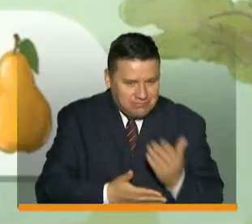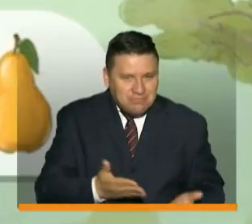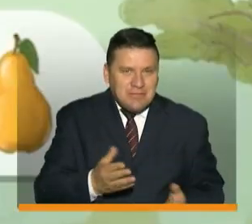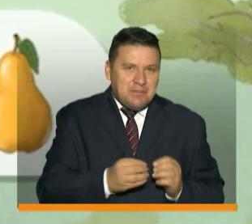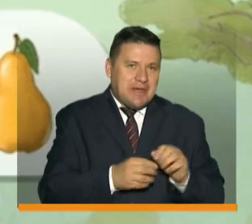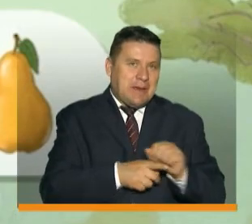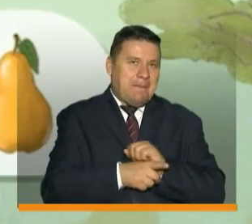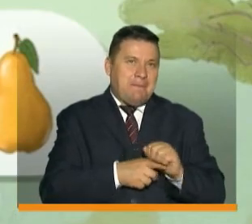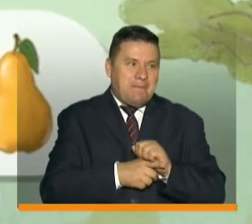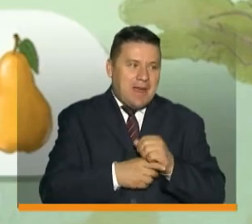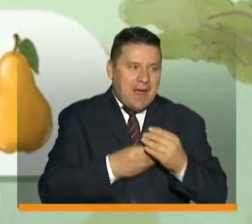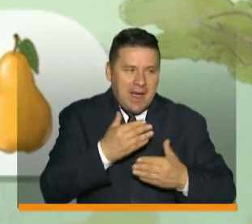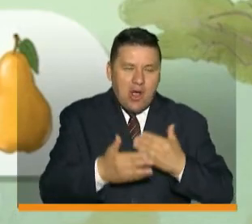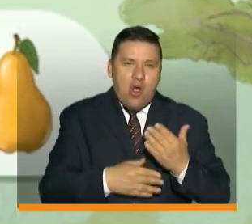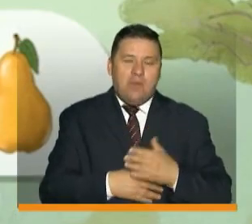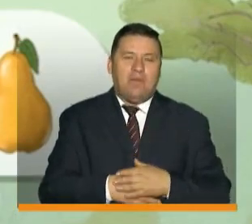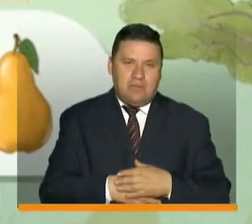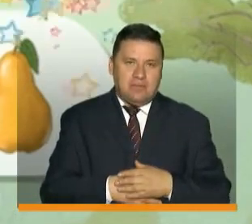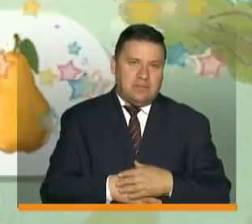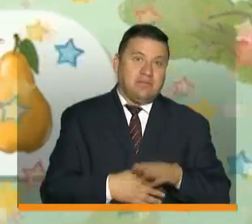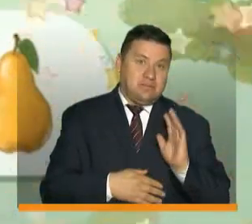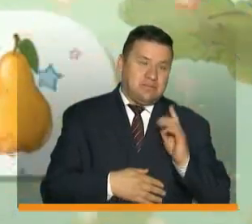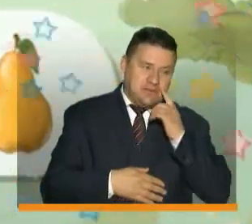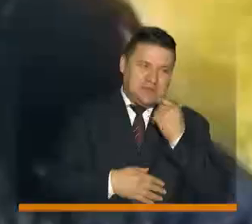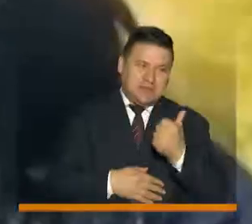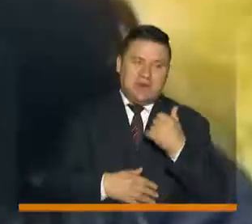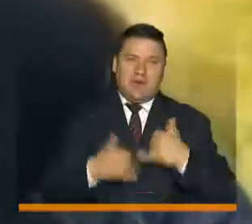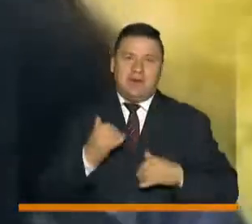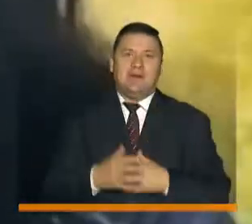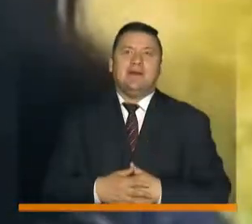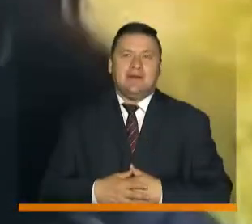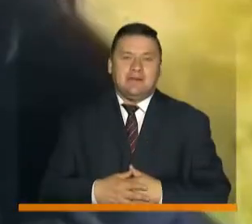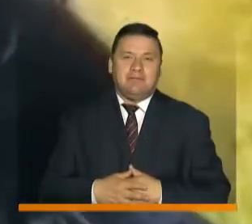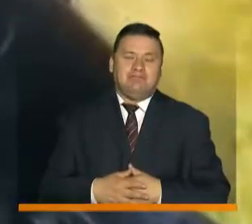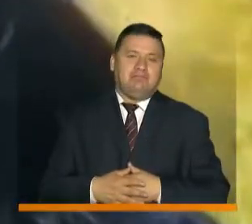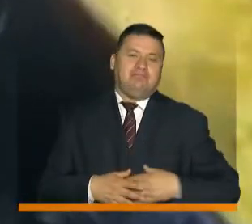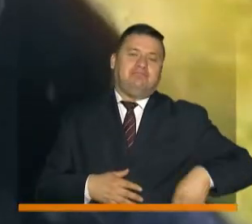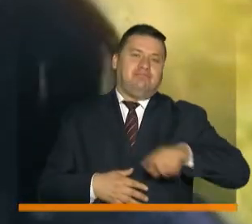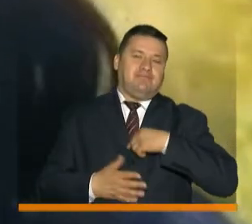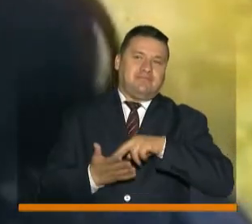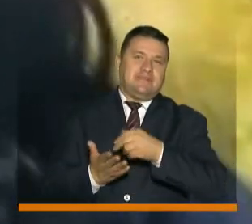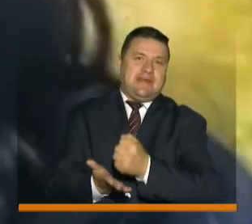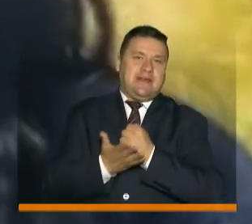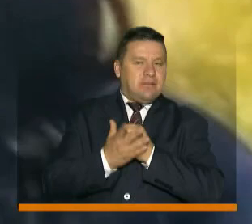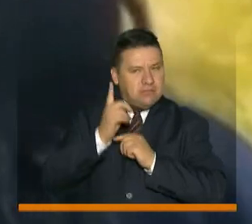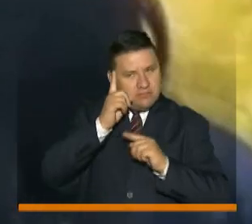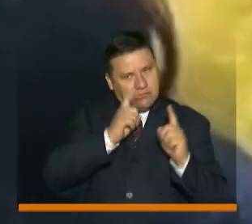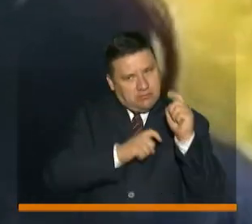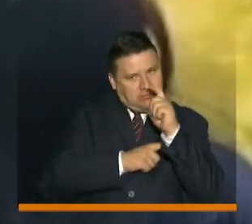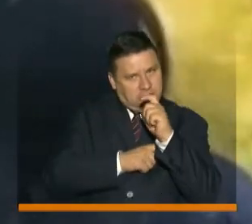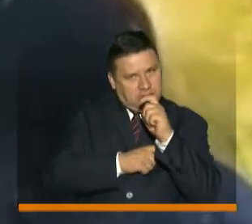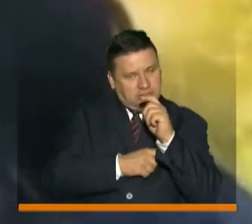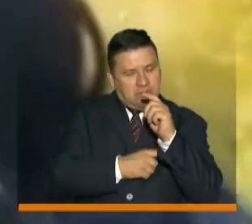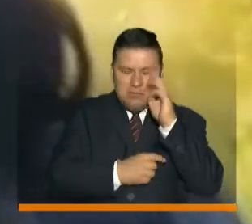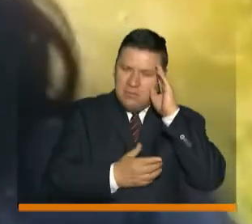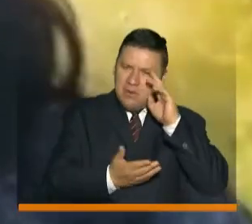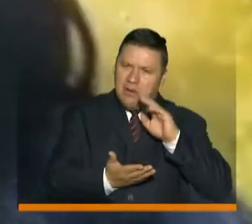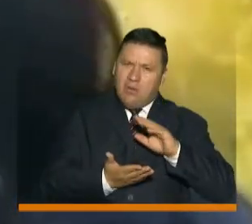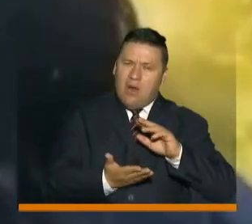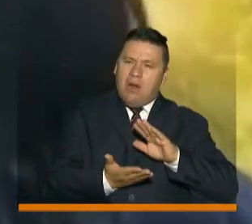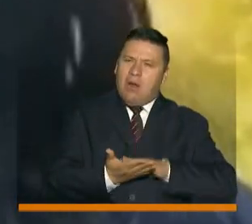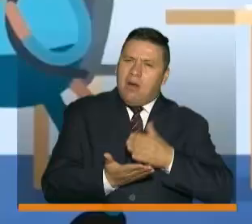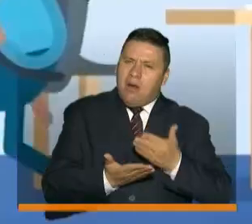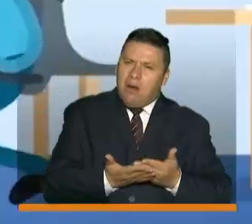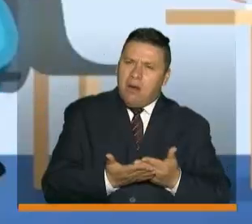más práctica de hacerlo y también divertida. Es una aplicación que nos ayuda a analizar, interpretar y desarrollar